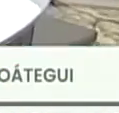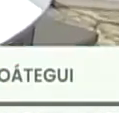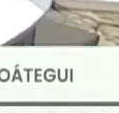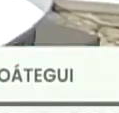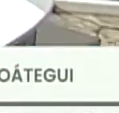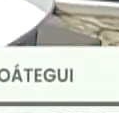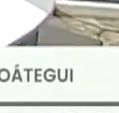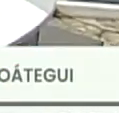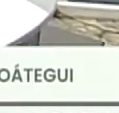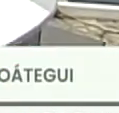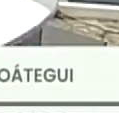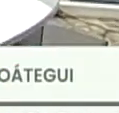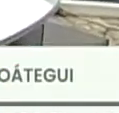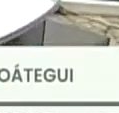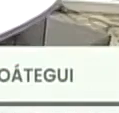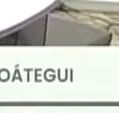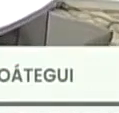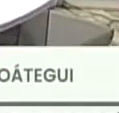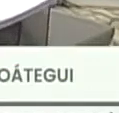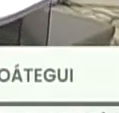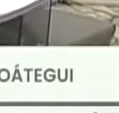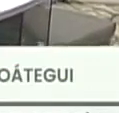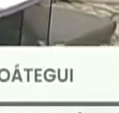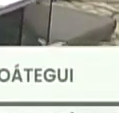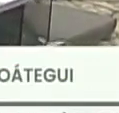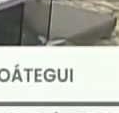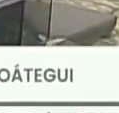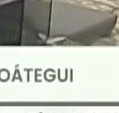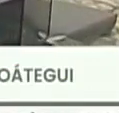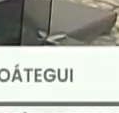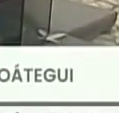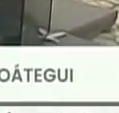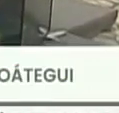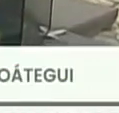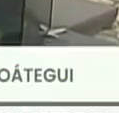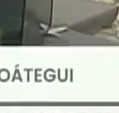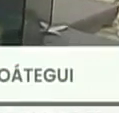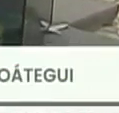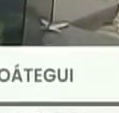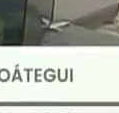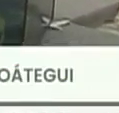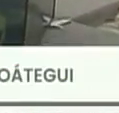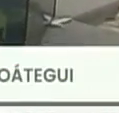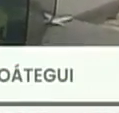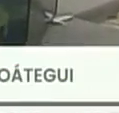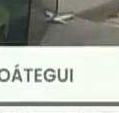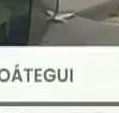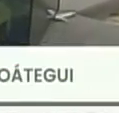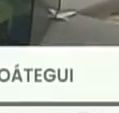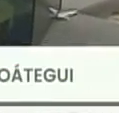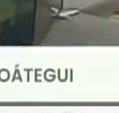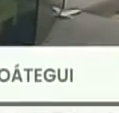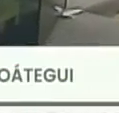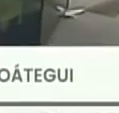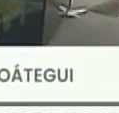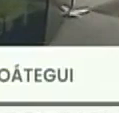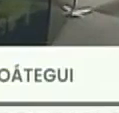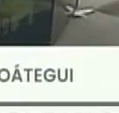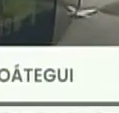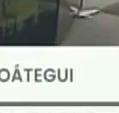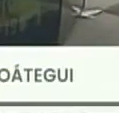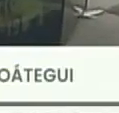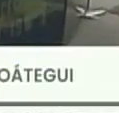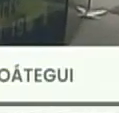2 entidades se mantuvieron con tendencia estable, Miranda y Táchira. Las entidades con mayor número total de casos activos